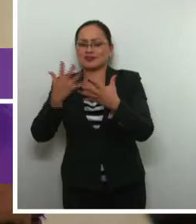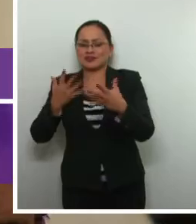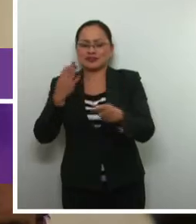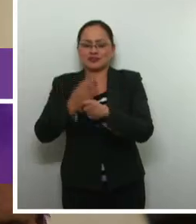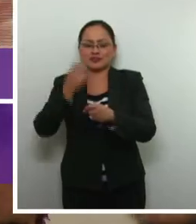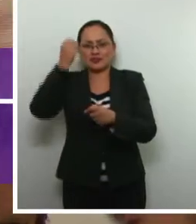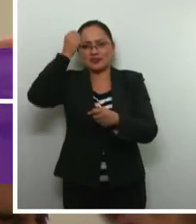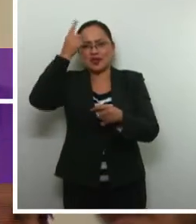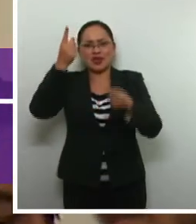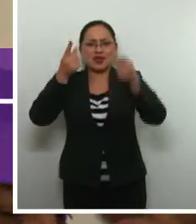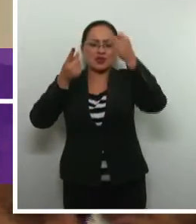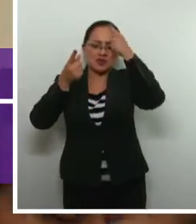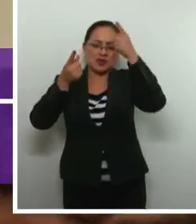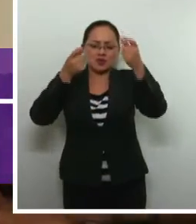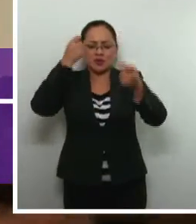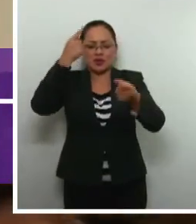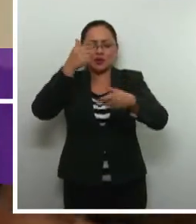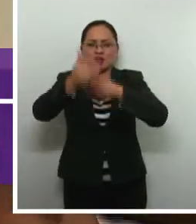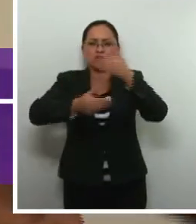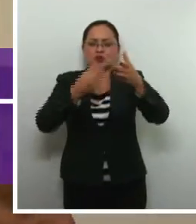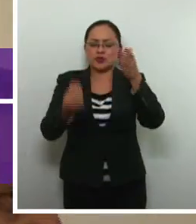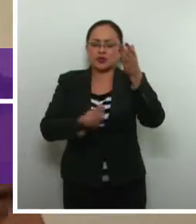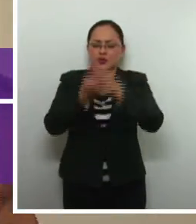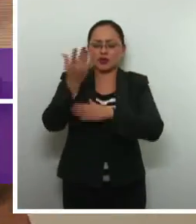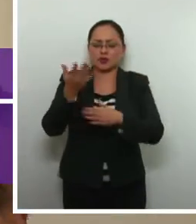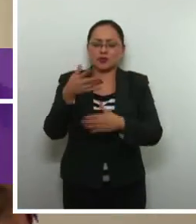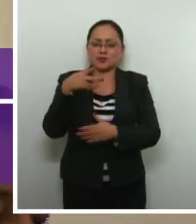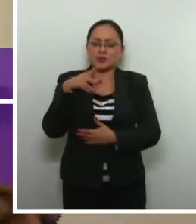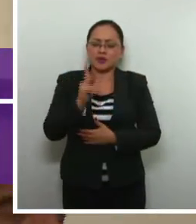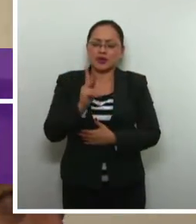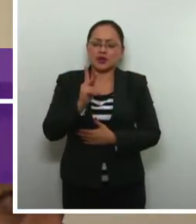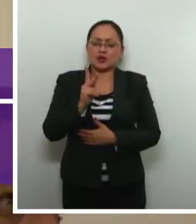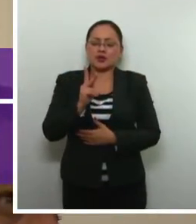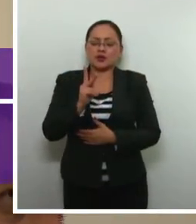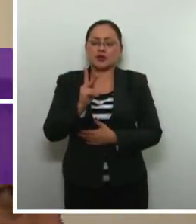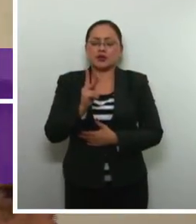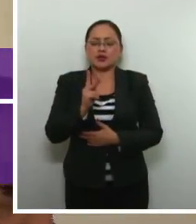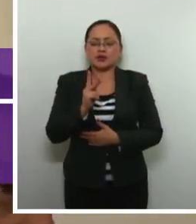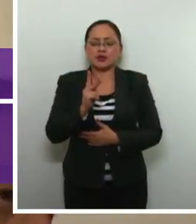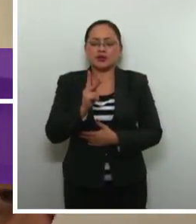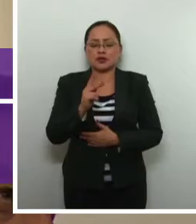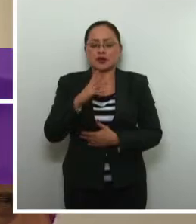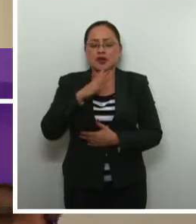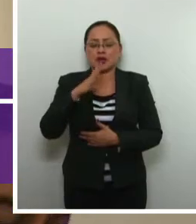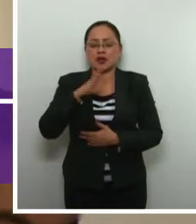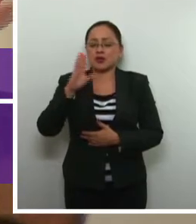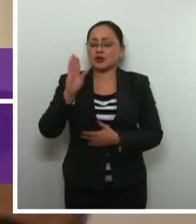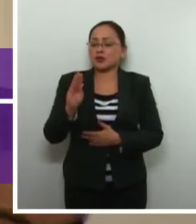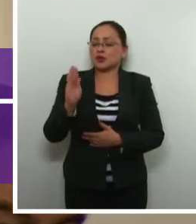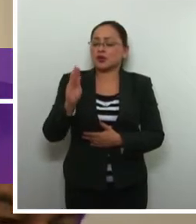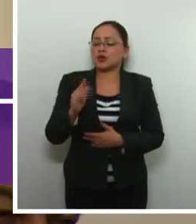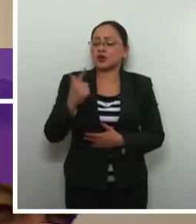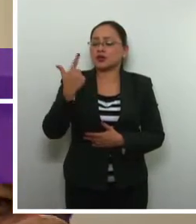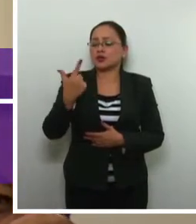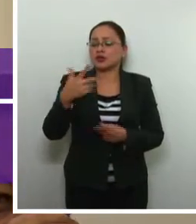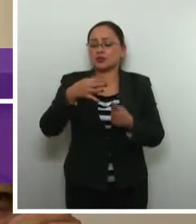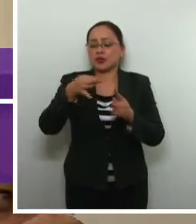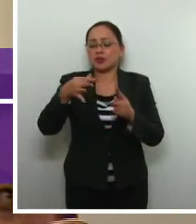inventando algo, un procedimiento nuevo. Pero si 97